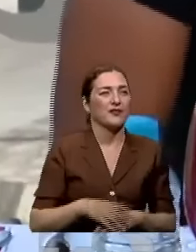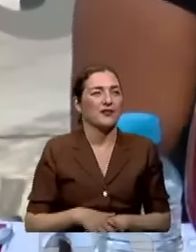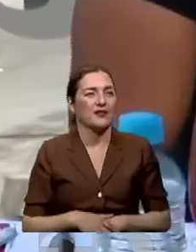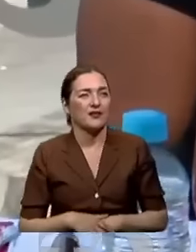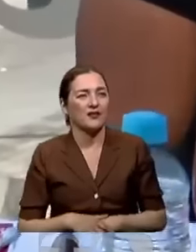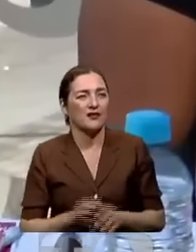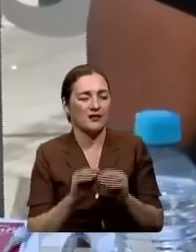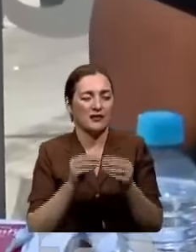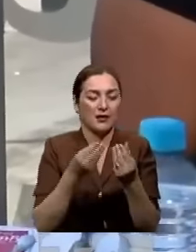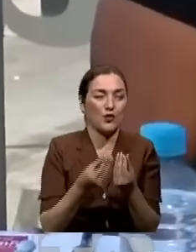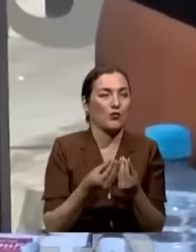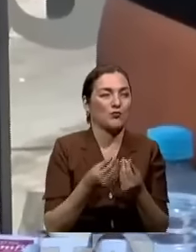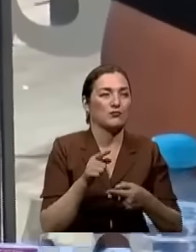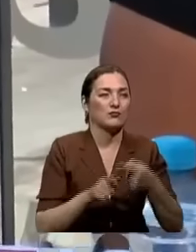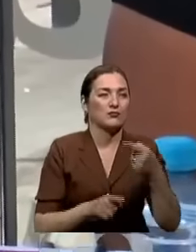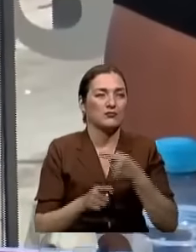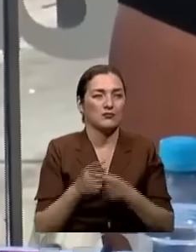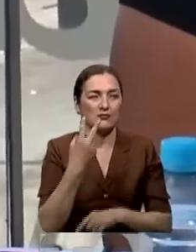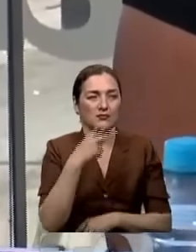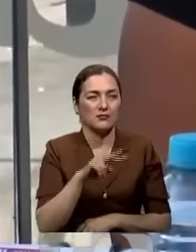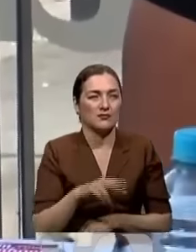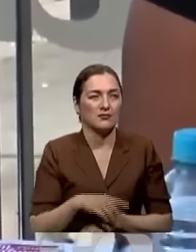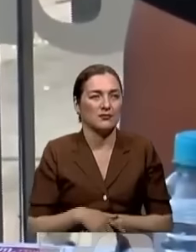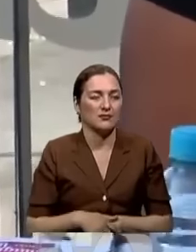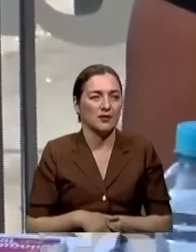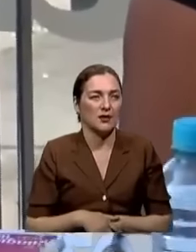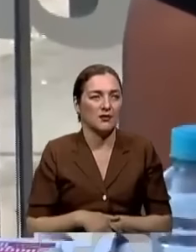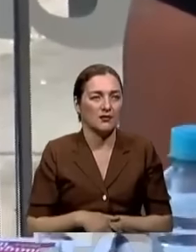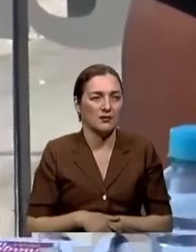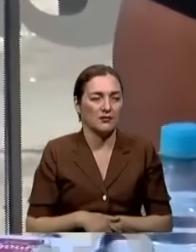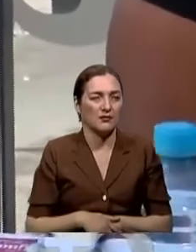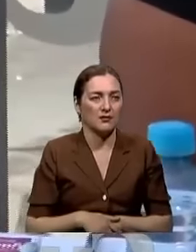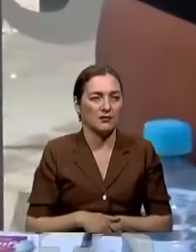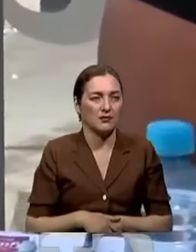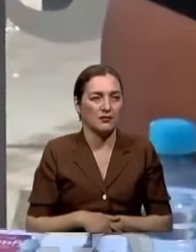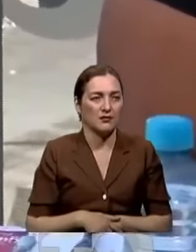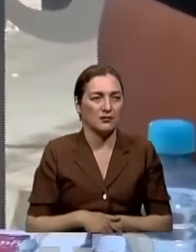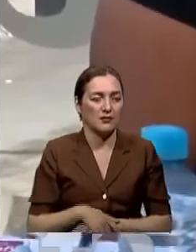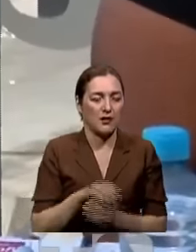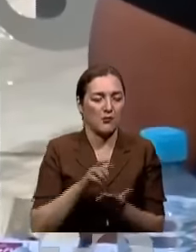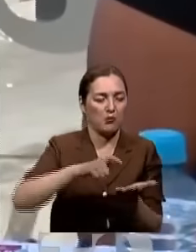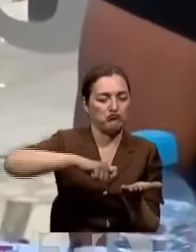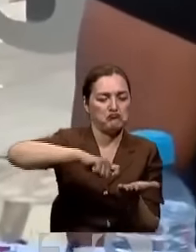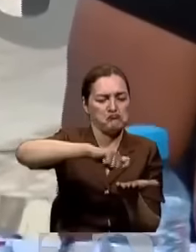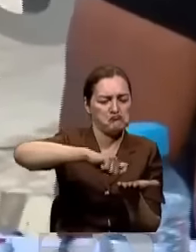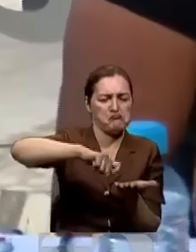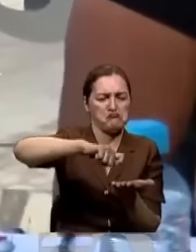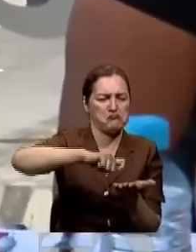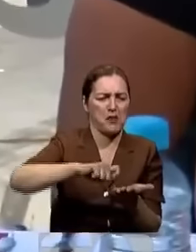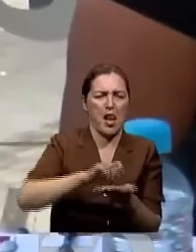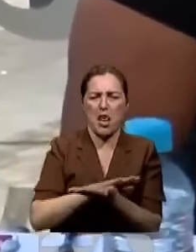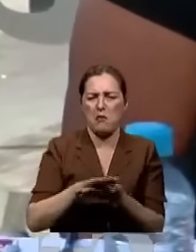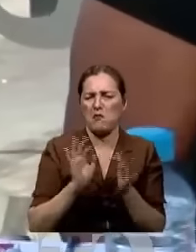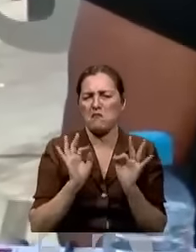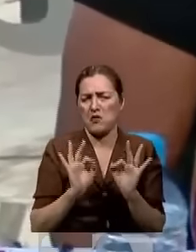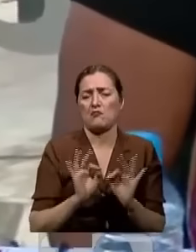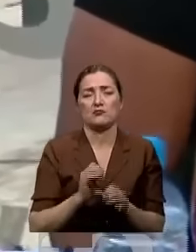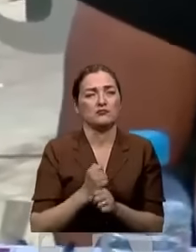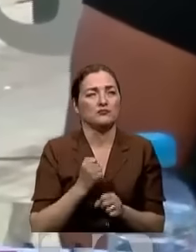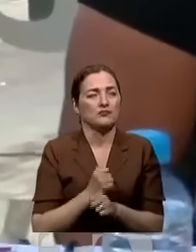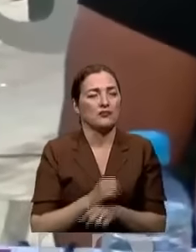del cierre, por lo cual no vemos aquí nada manchado, sin embargo, está mangueado muy bien, o sea, está muy limpio todo lo que han hecho el